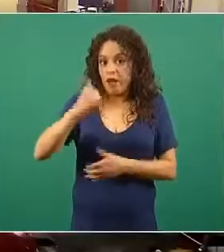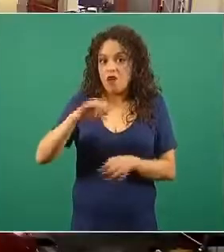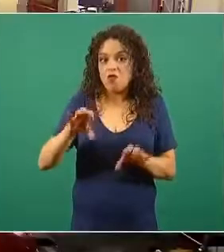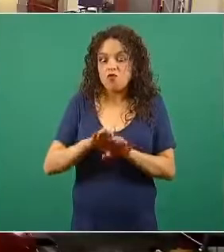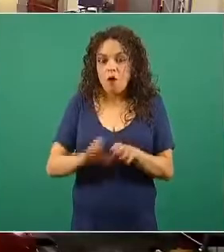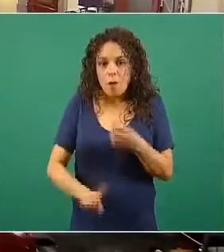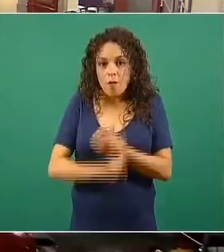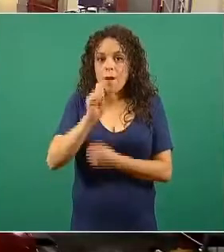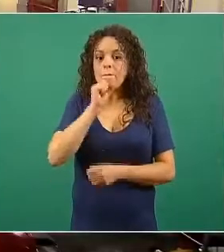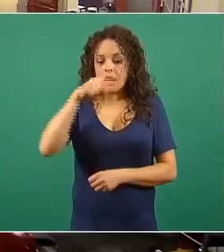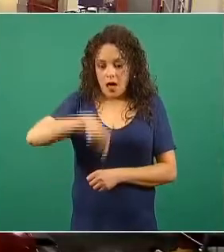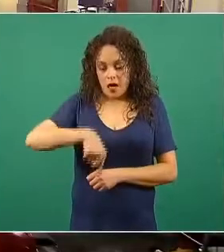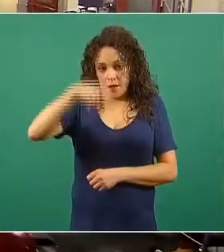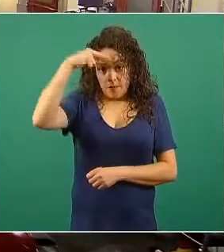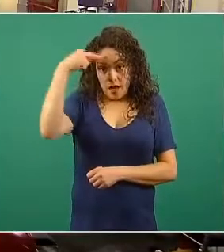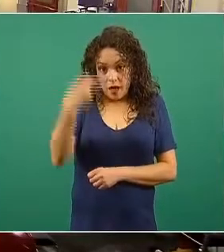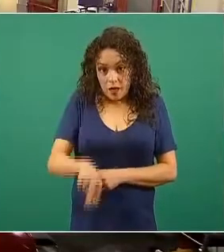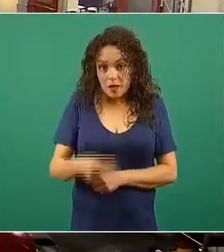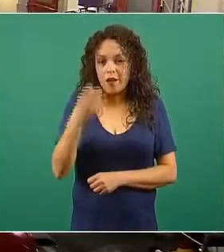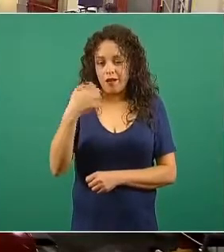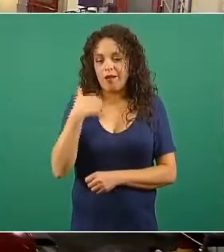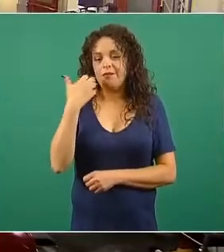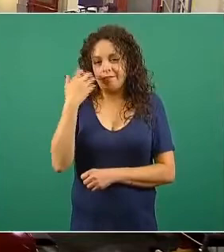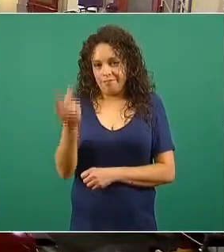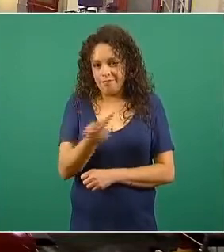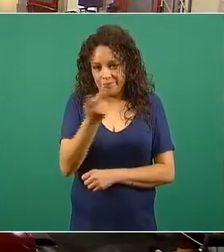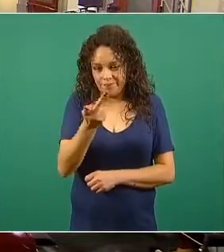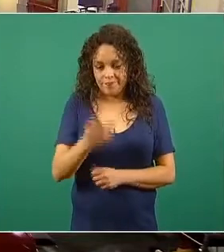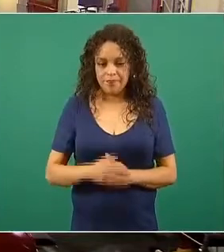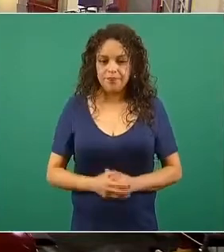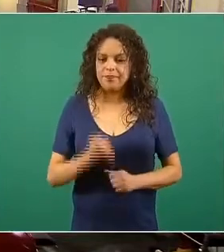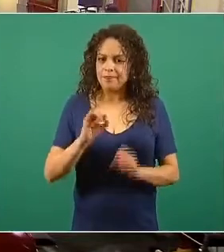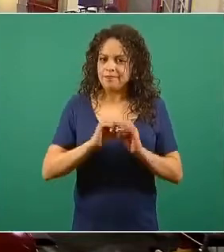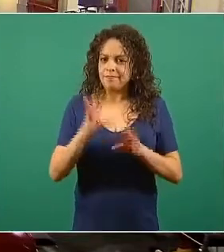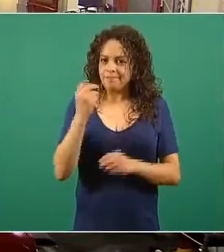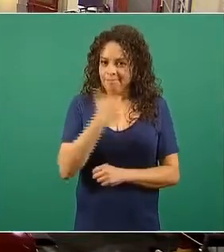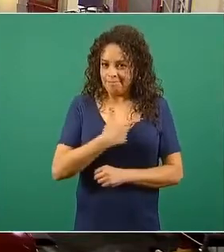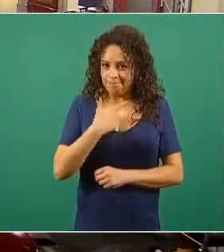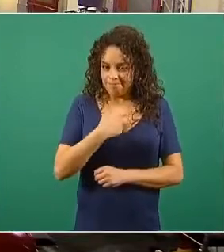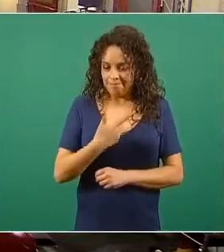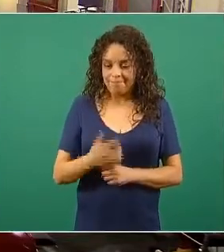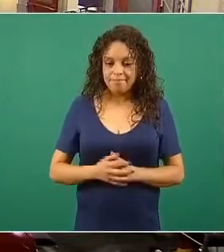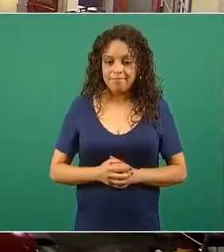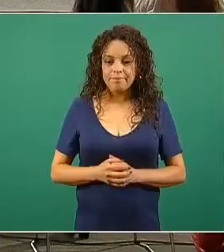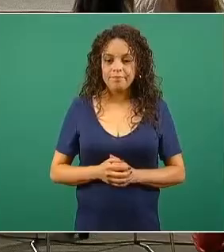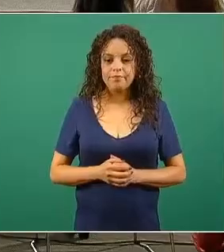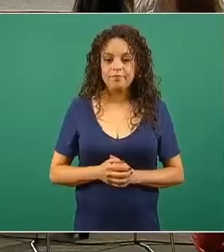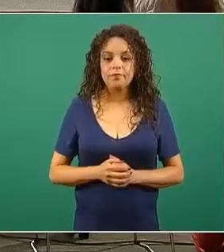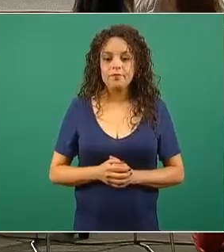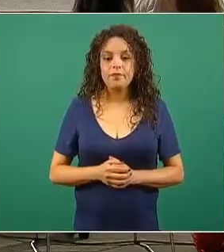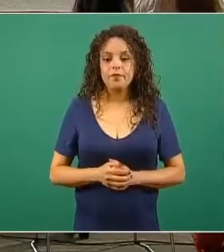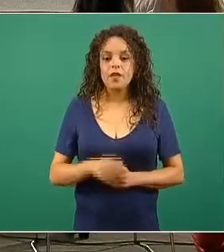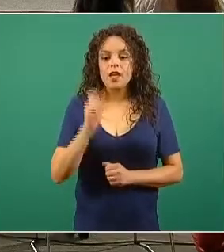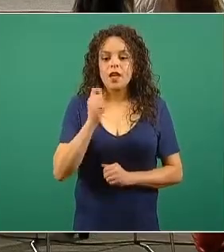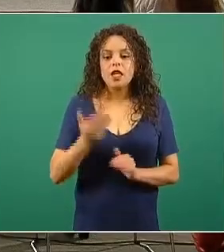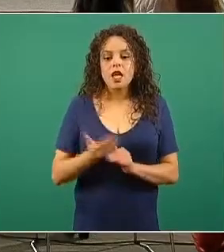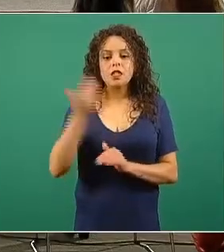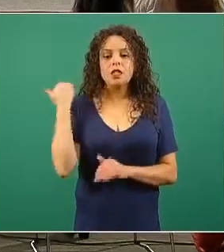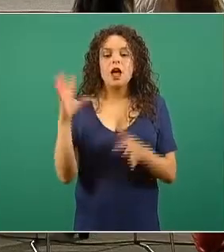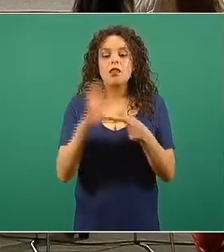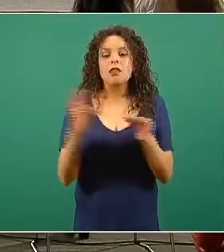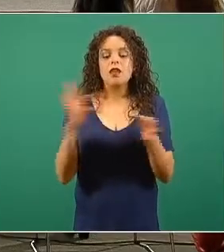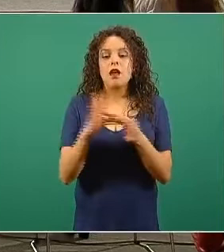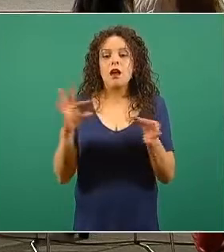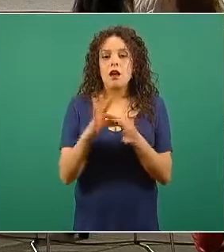Esa es la pregunta. Claro, con mucho gusto. Recordando inclusive lo que nos había tocado comentar en